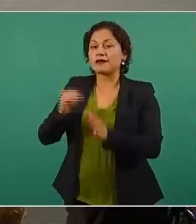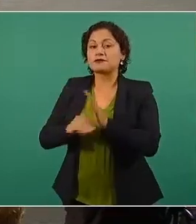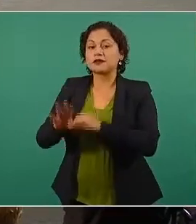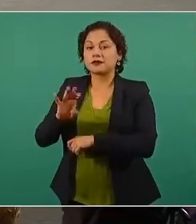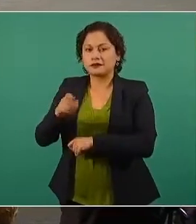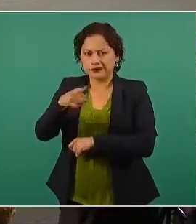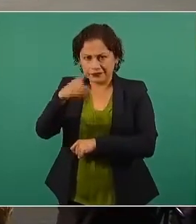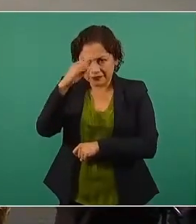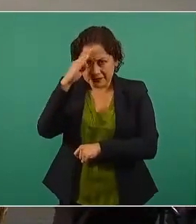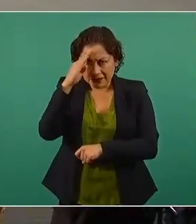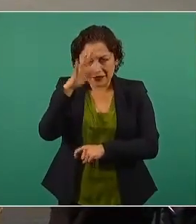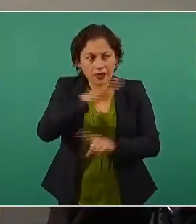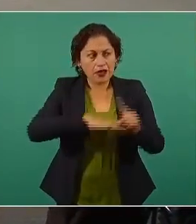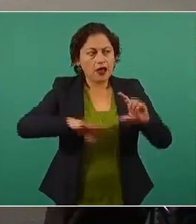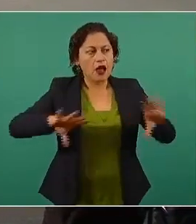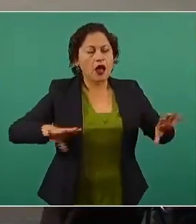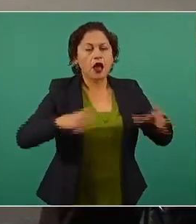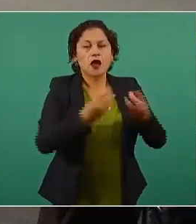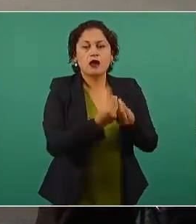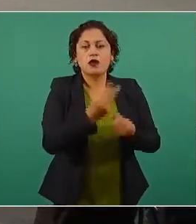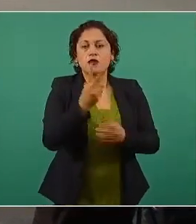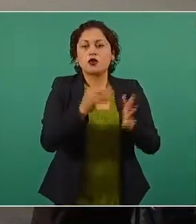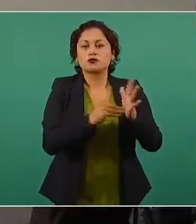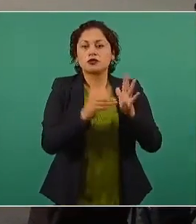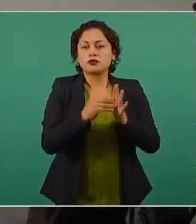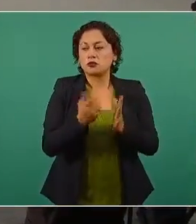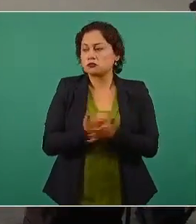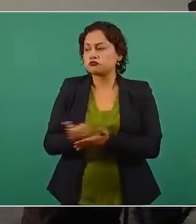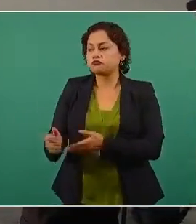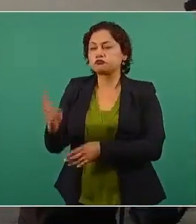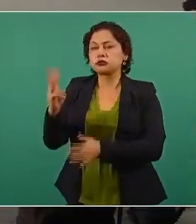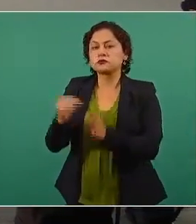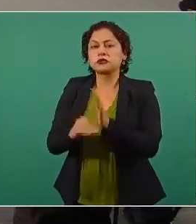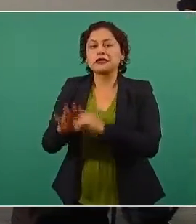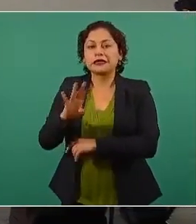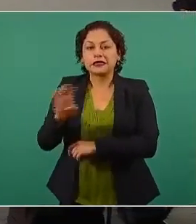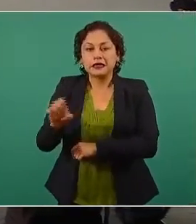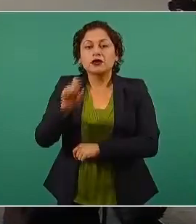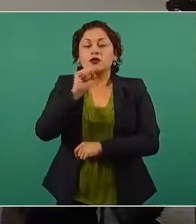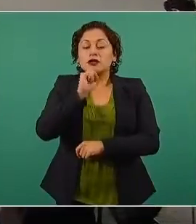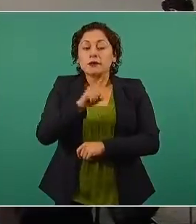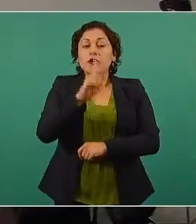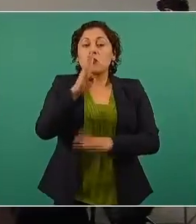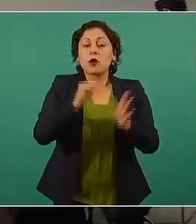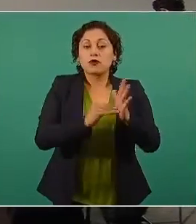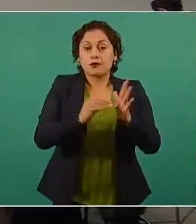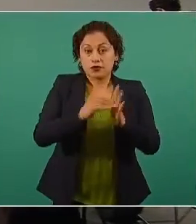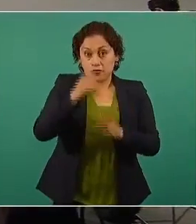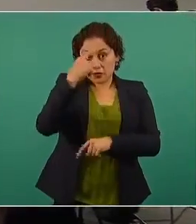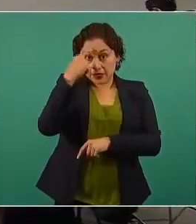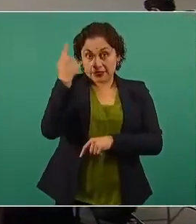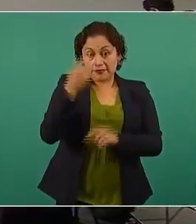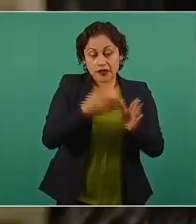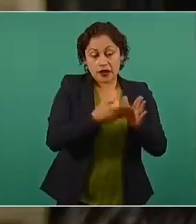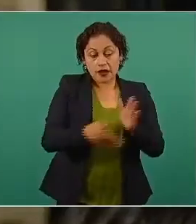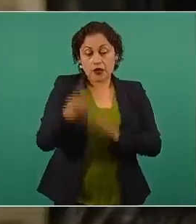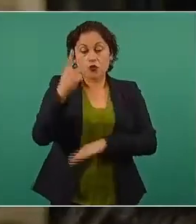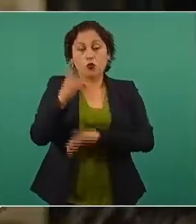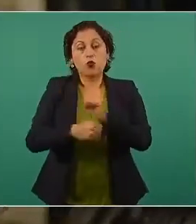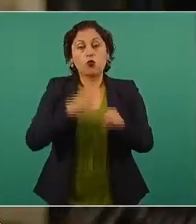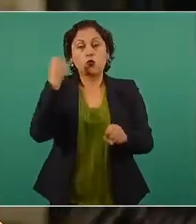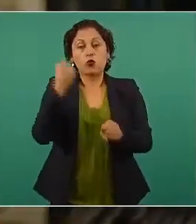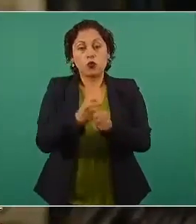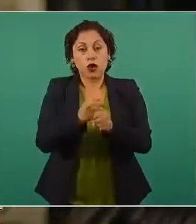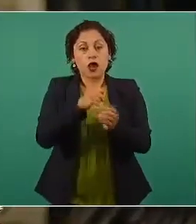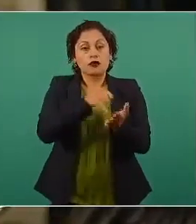recaudó 3,500 pesos. Y hasta 24 millones por fotocopiar y digitalizar actas en un año.